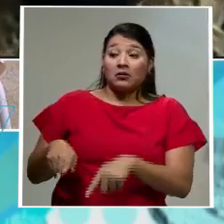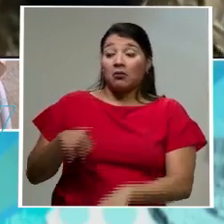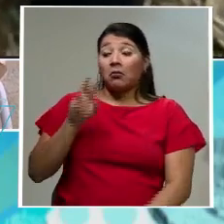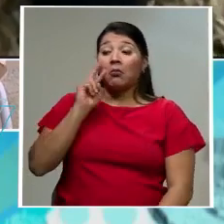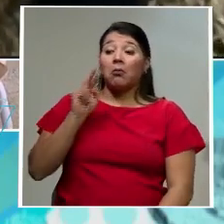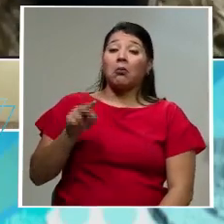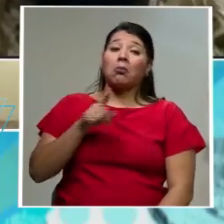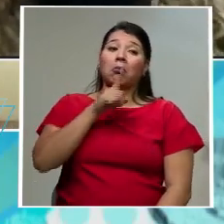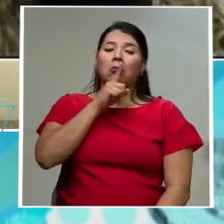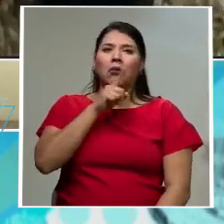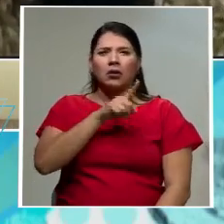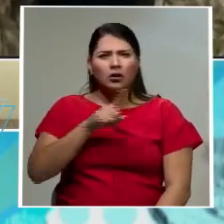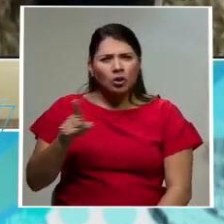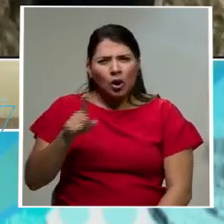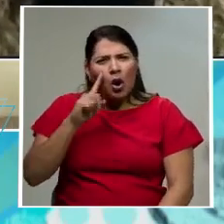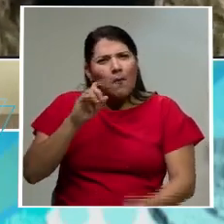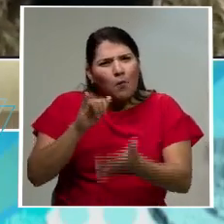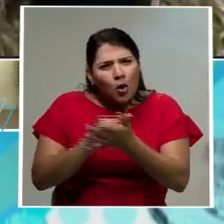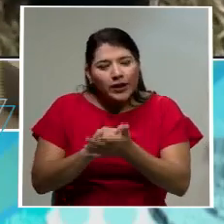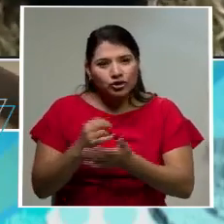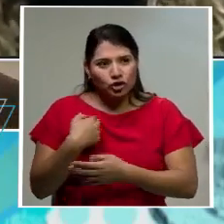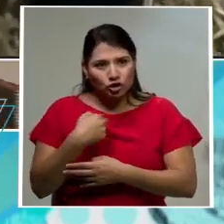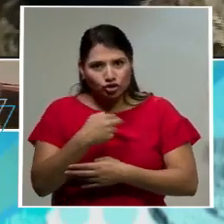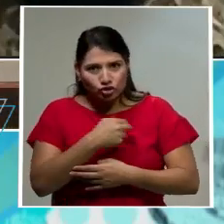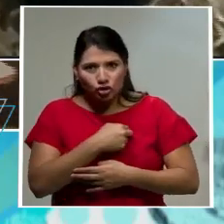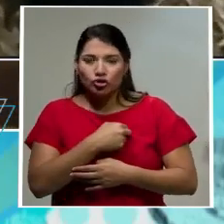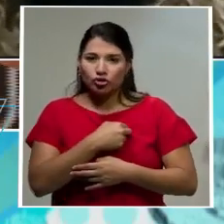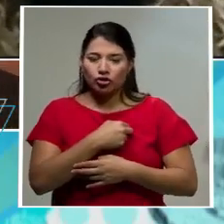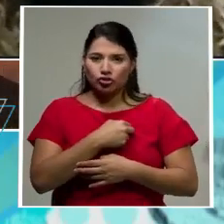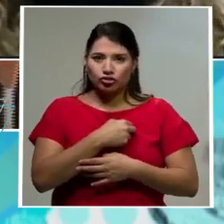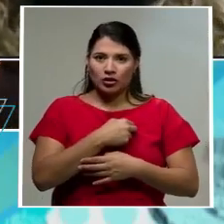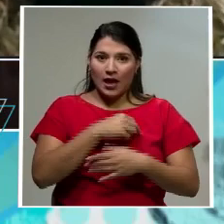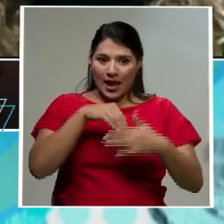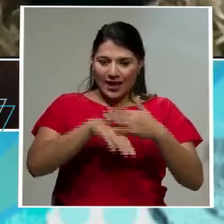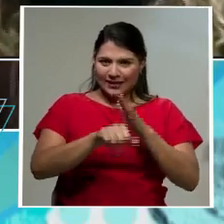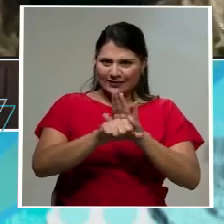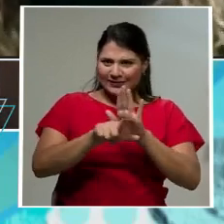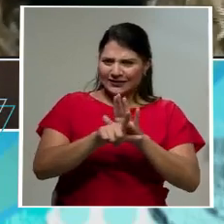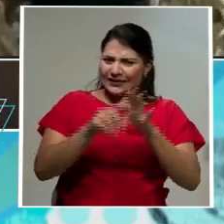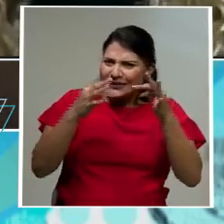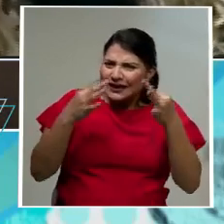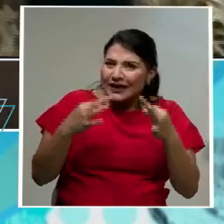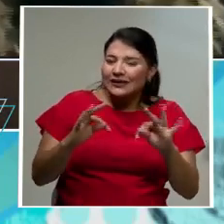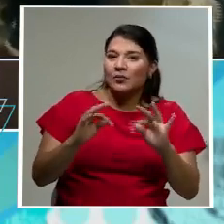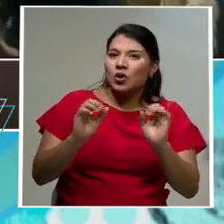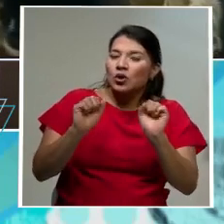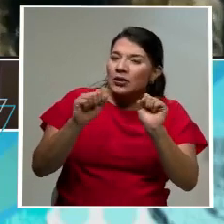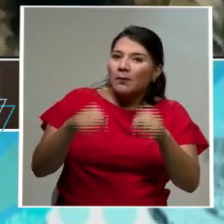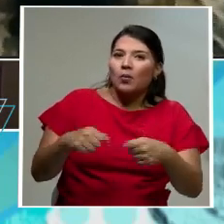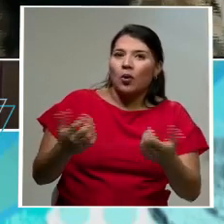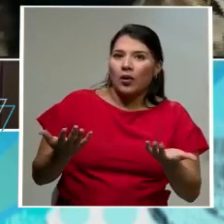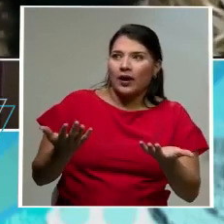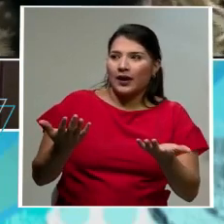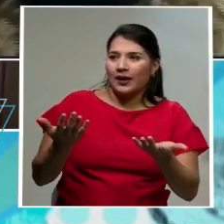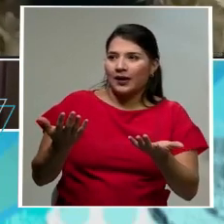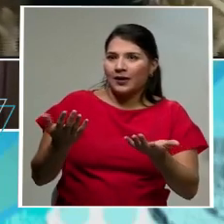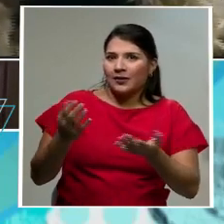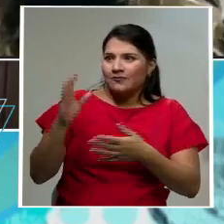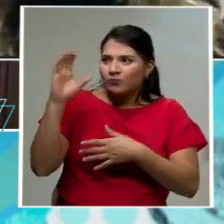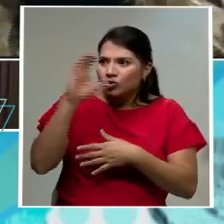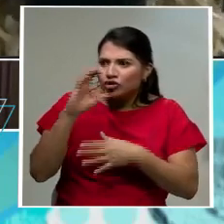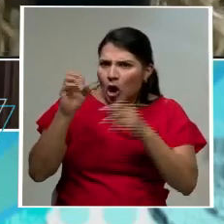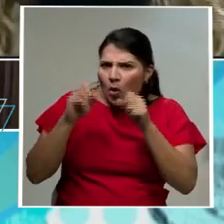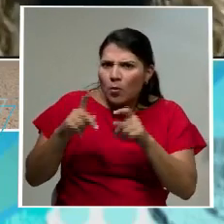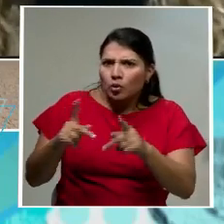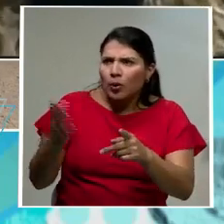desde la Comisión de Infraestructura hemos tratado de generar el espacio para que nos